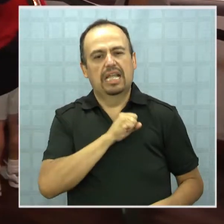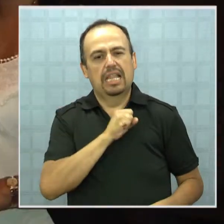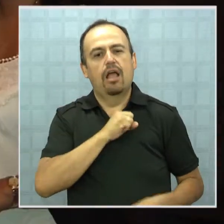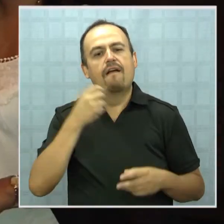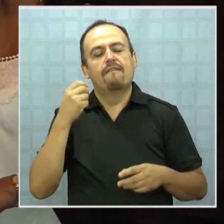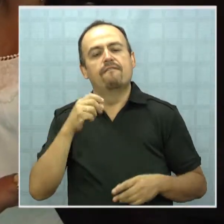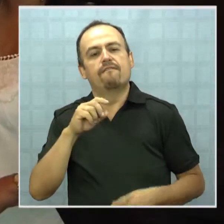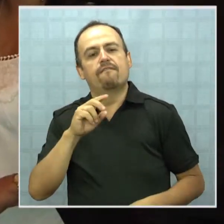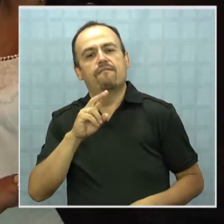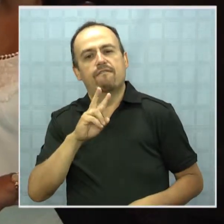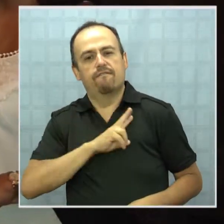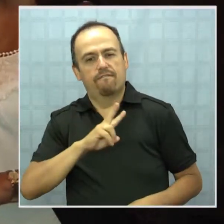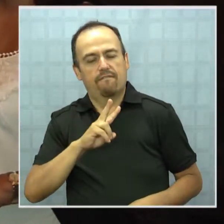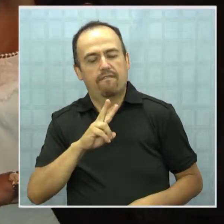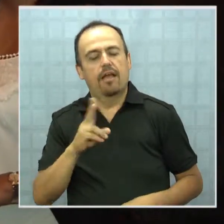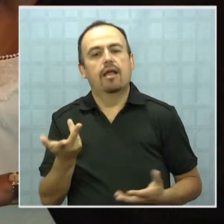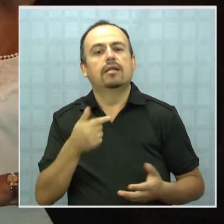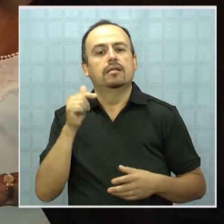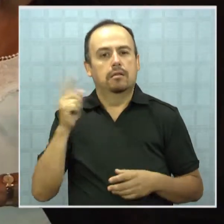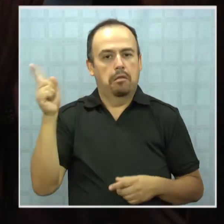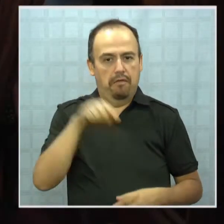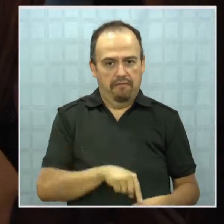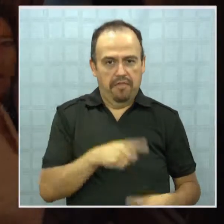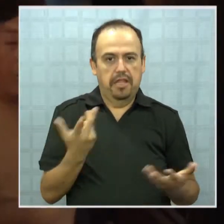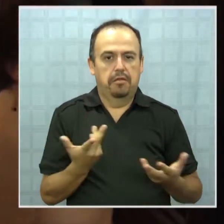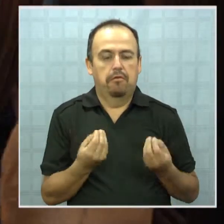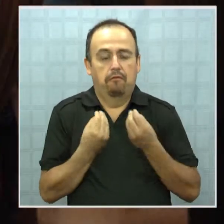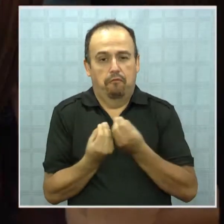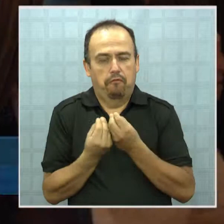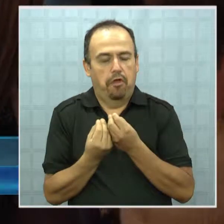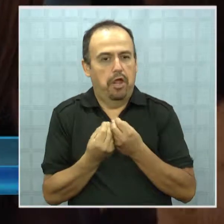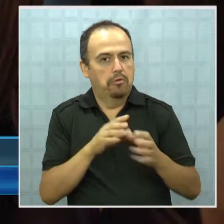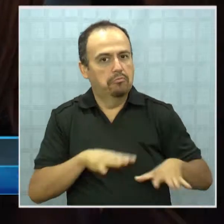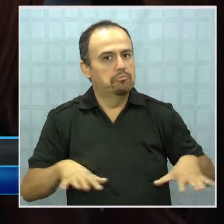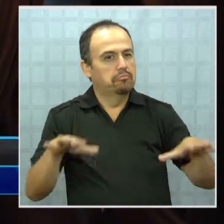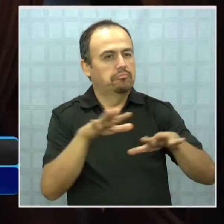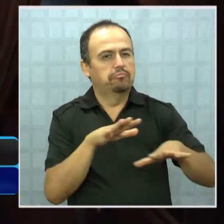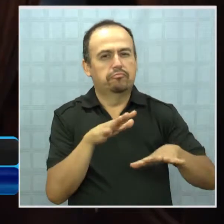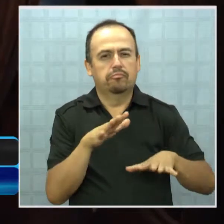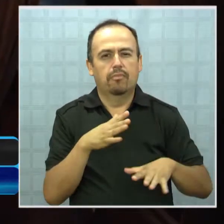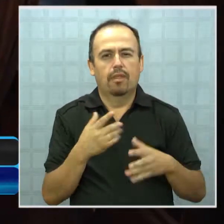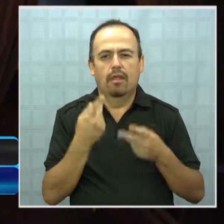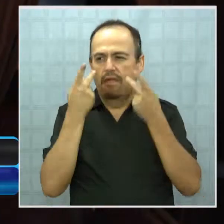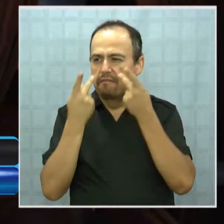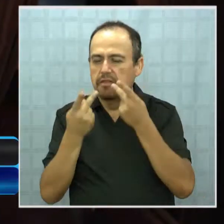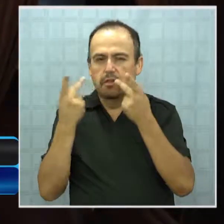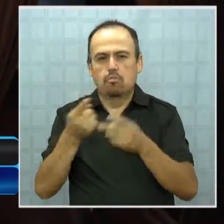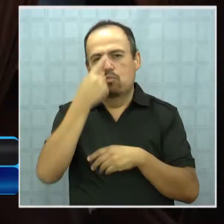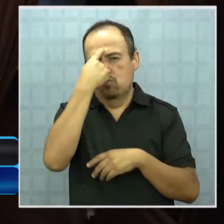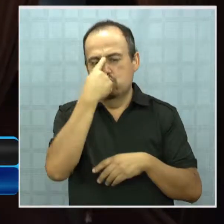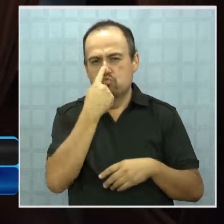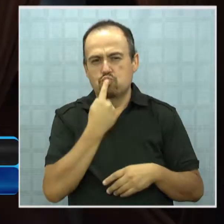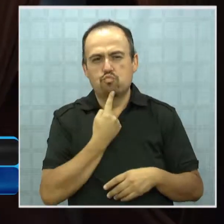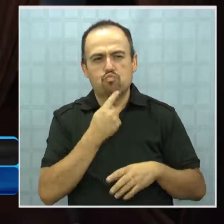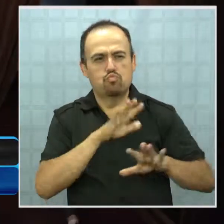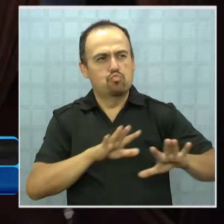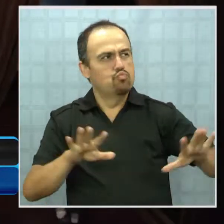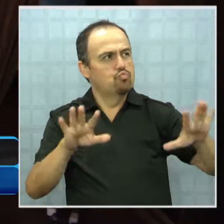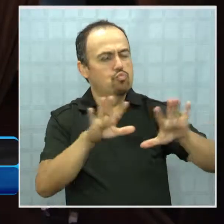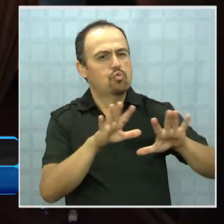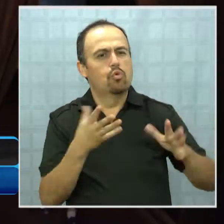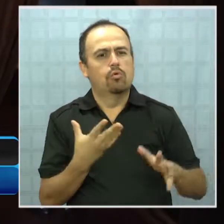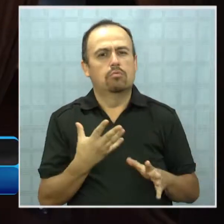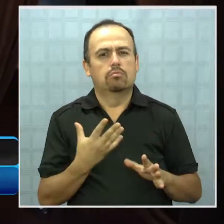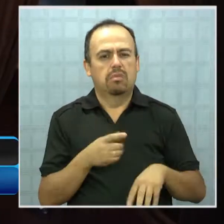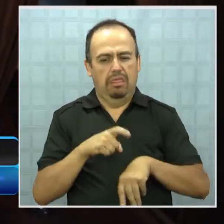es satisfactoria nuevo extraordinarias una serie de visitas a monumentos quien realmente vaya que en una